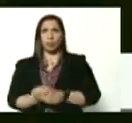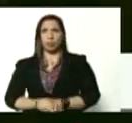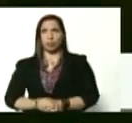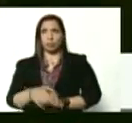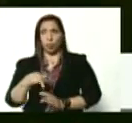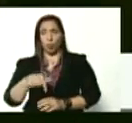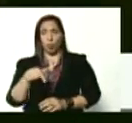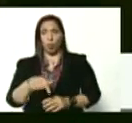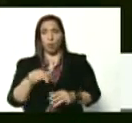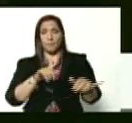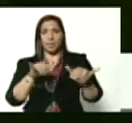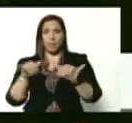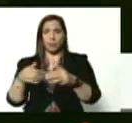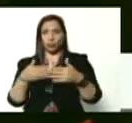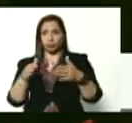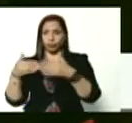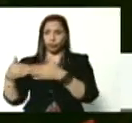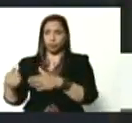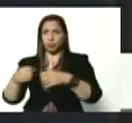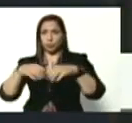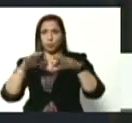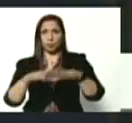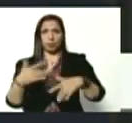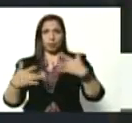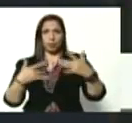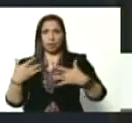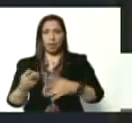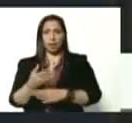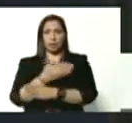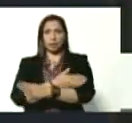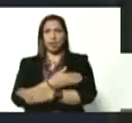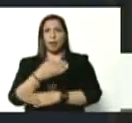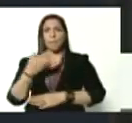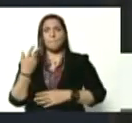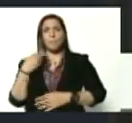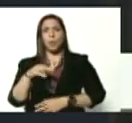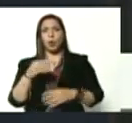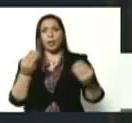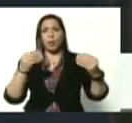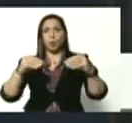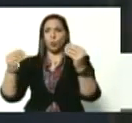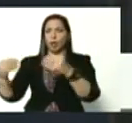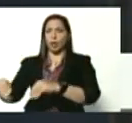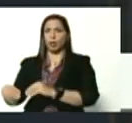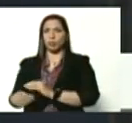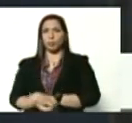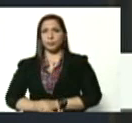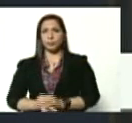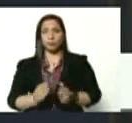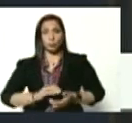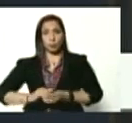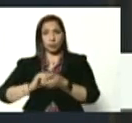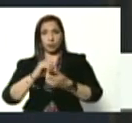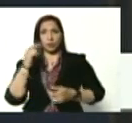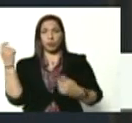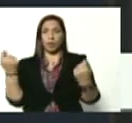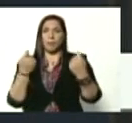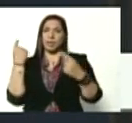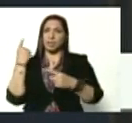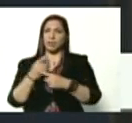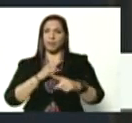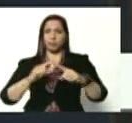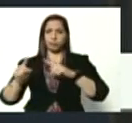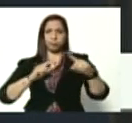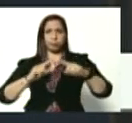mismo se abren las utilidades suspendidas hasta ayer por el tratado de armisticio de trujillo la campaña debe ser activa y